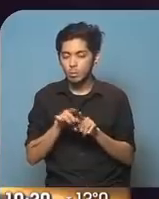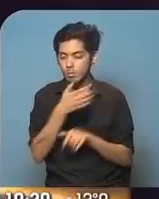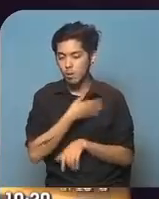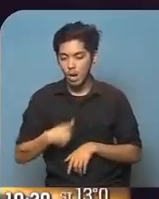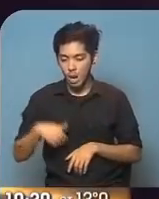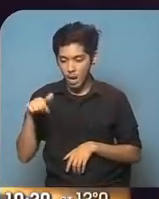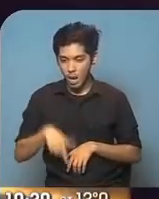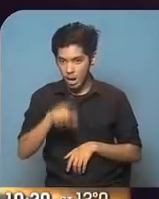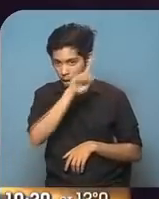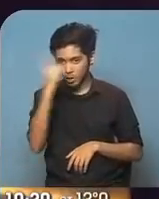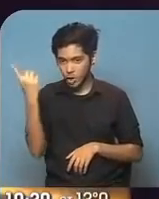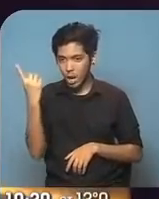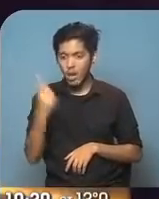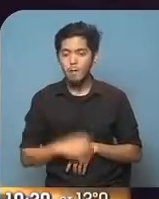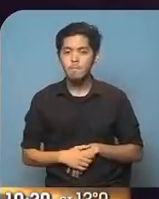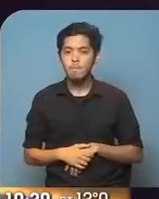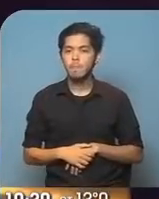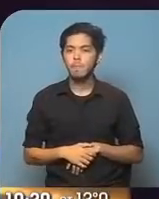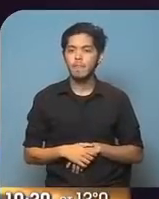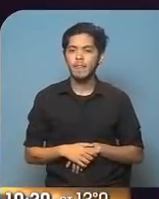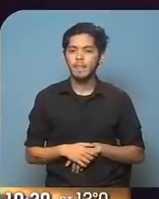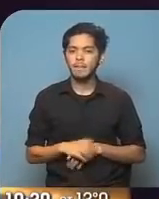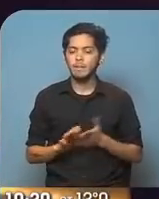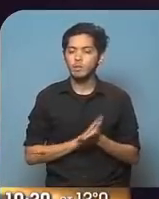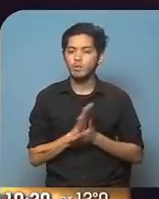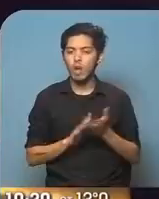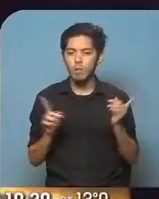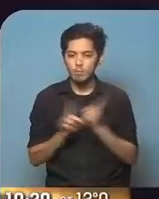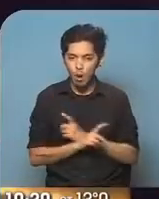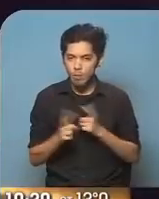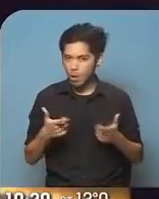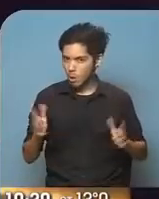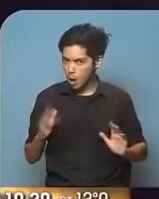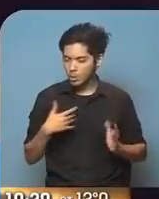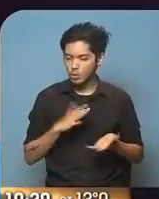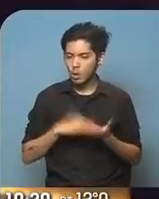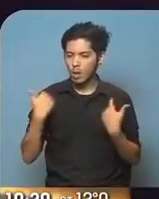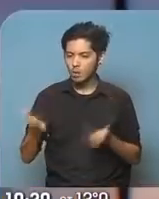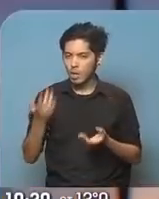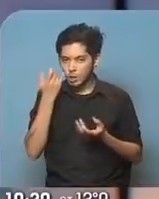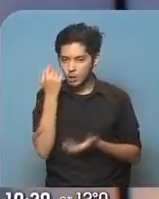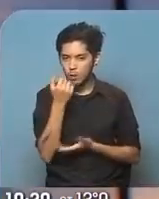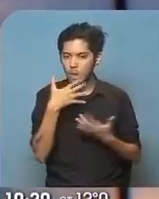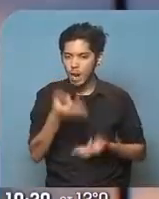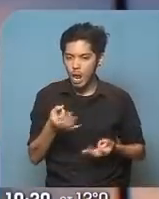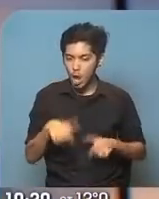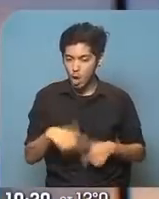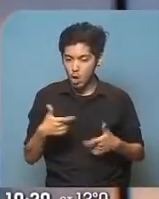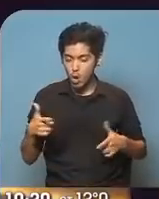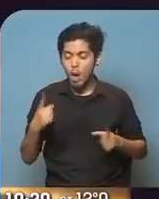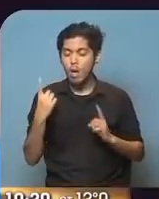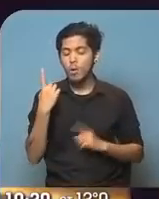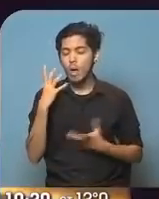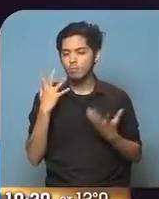no con eso no se van a resolver los problemas del sector externo de argentina ni de la economía real hoy no hay una planificación